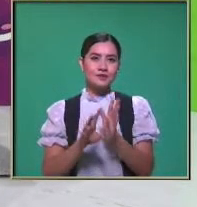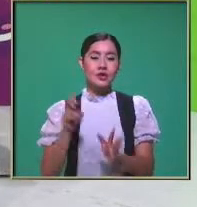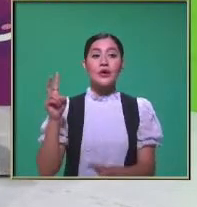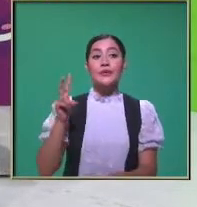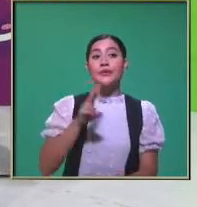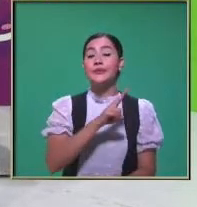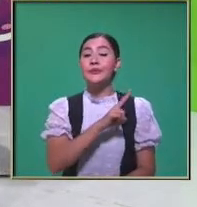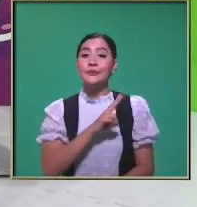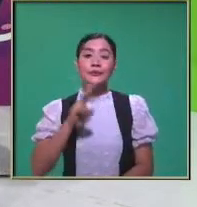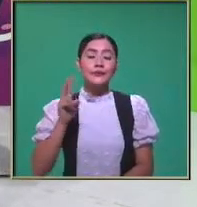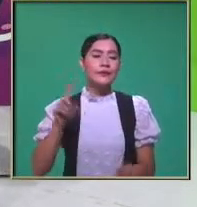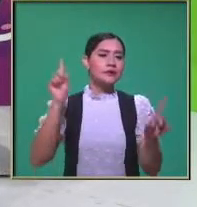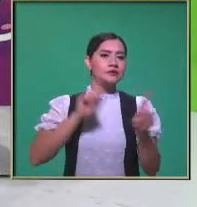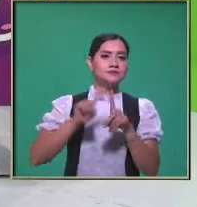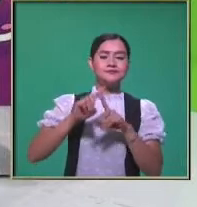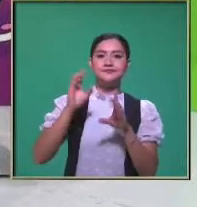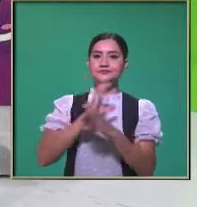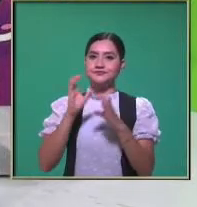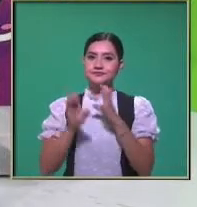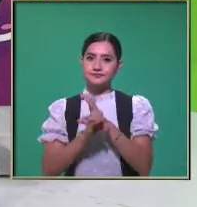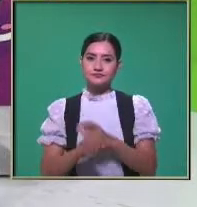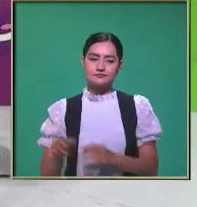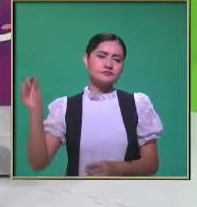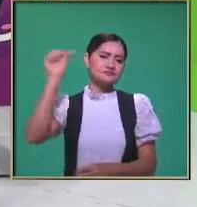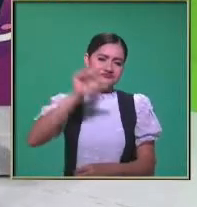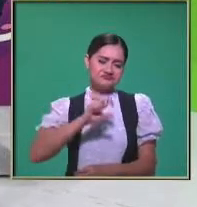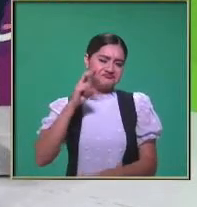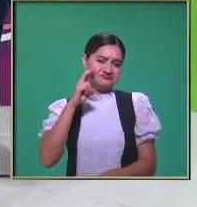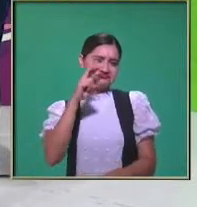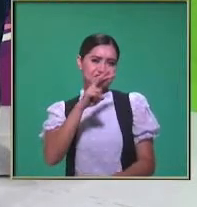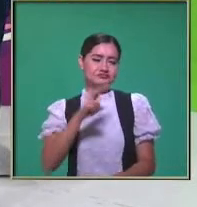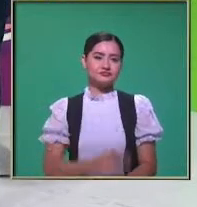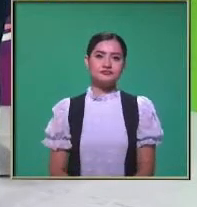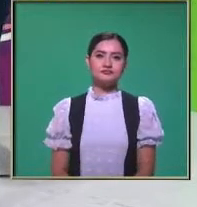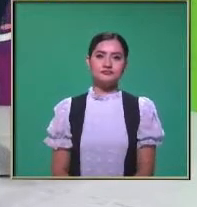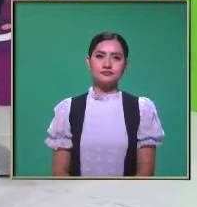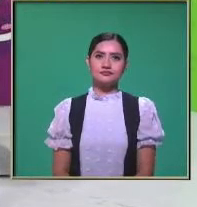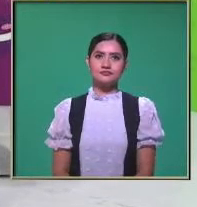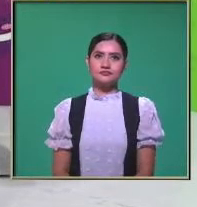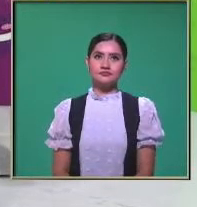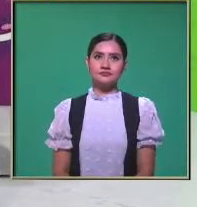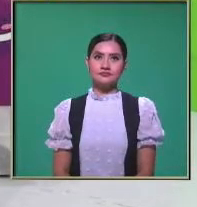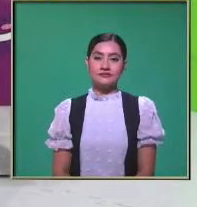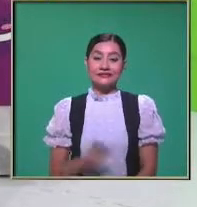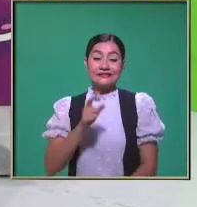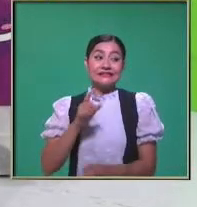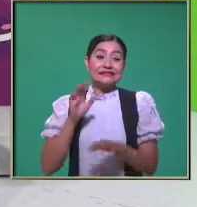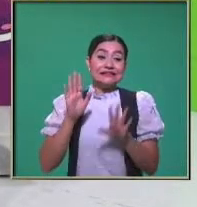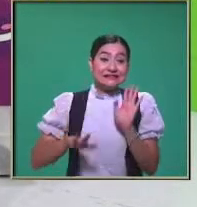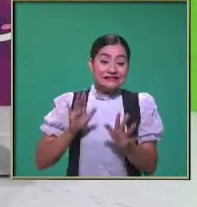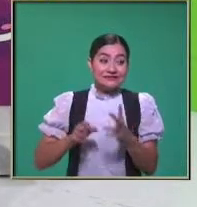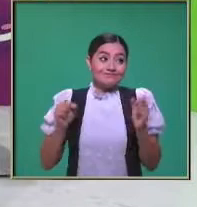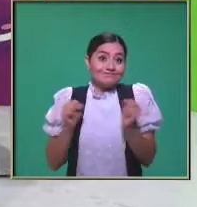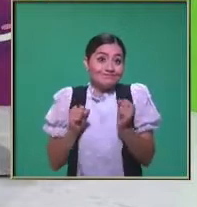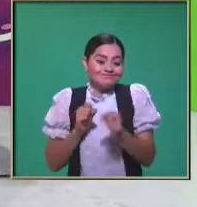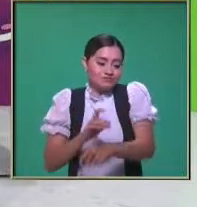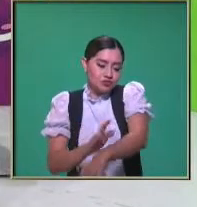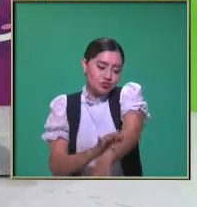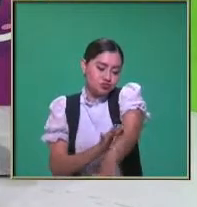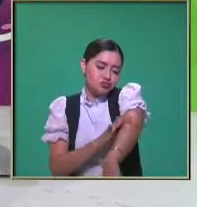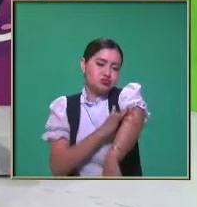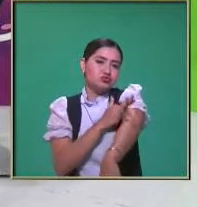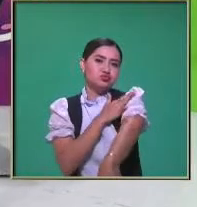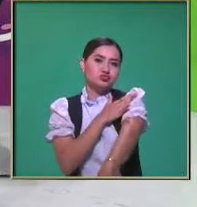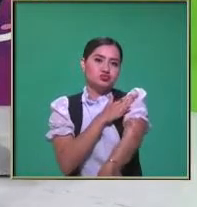algo. Entonces, ¿qué te parece? Sí, así lo podemos sentir, ¿verdad? Cuando de repente corre mucho aire y entonces sentimos también el viento en nuestro cuerpo. Así